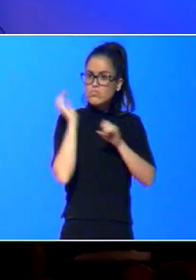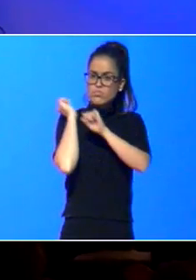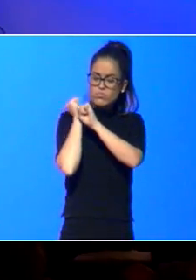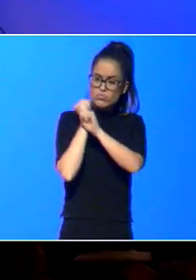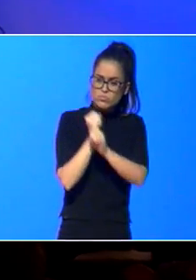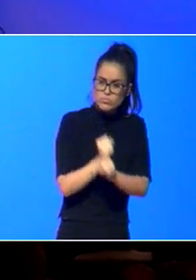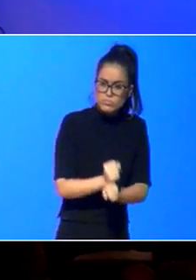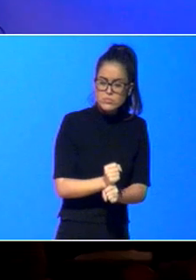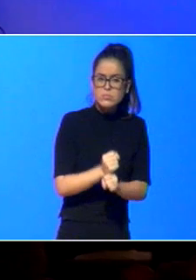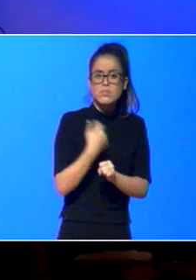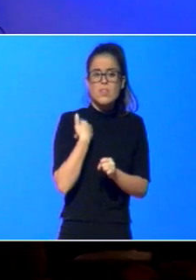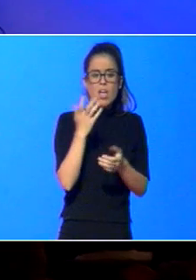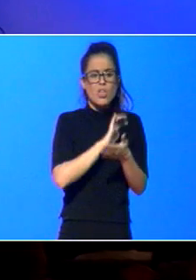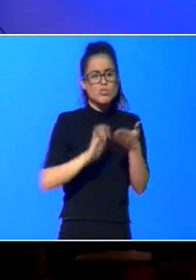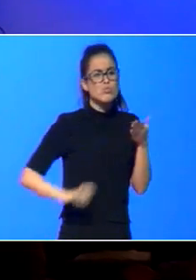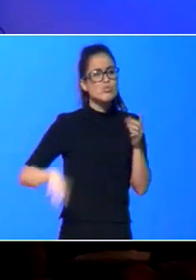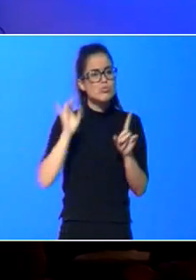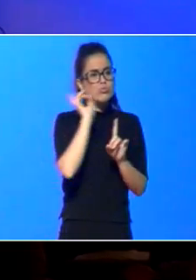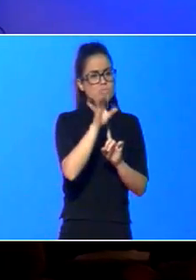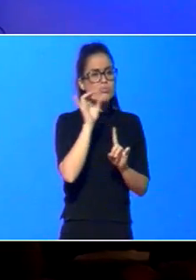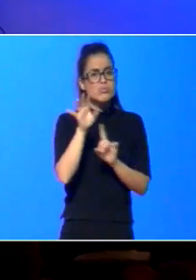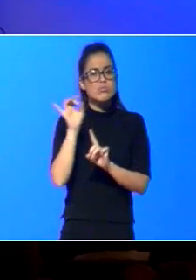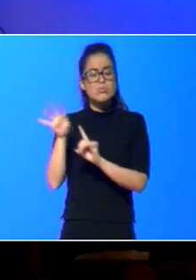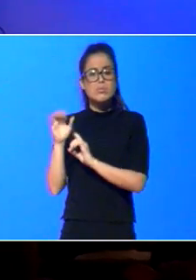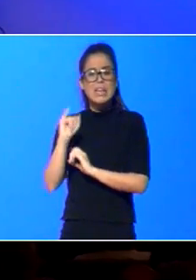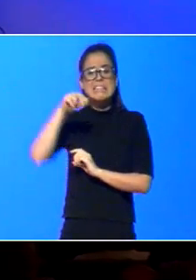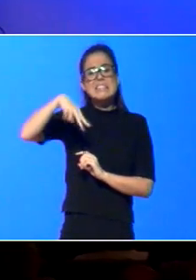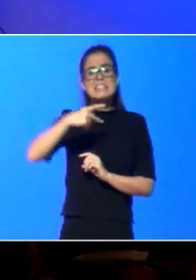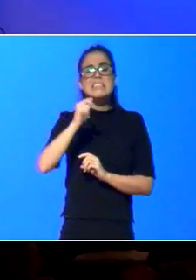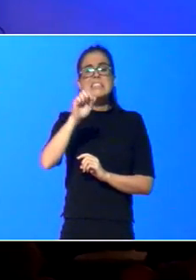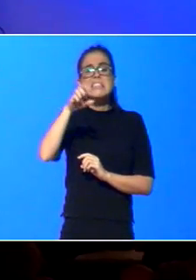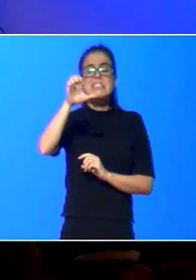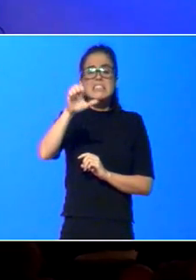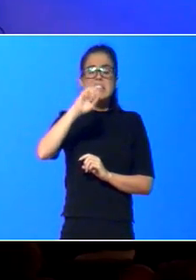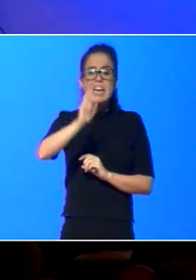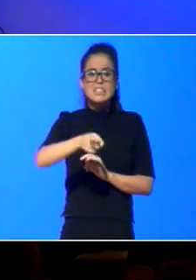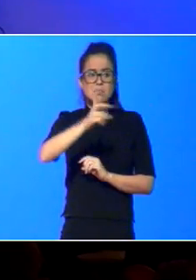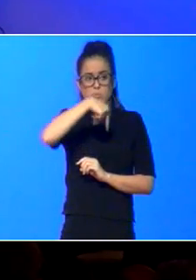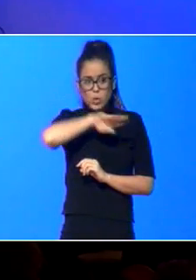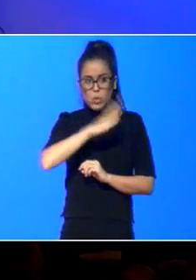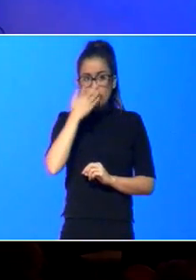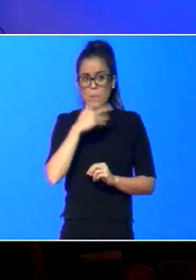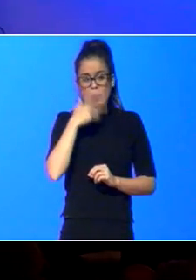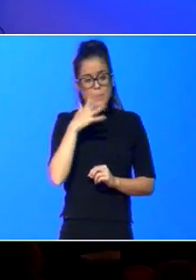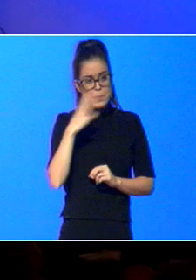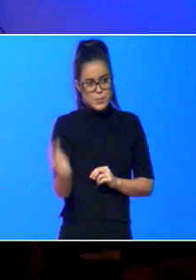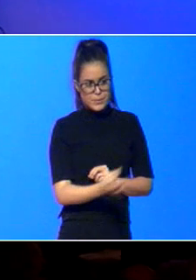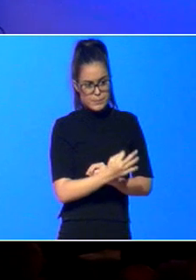guztietara bialdu eban txosten ona da index edo deitzen dan hori. Ziurazki zuek ezagutuko duzu,